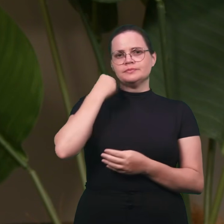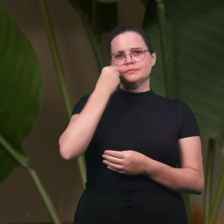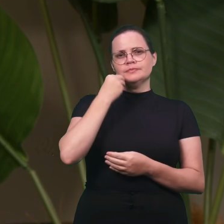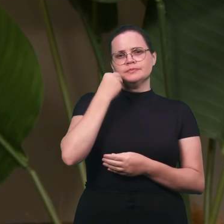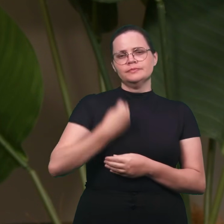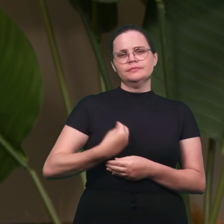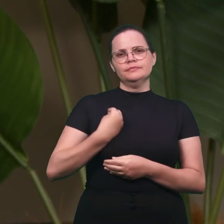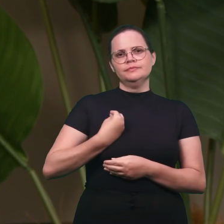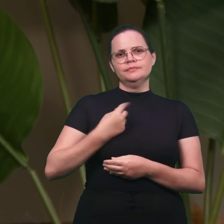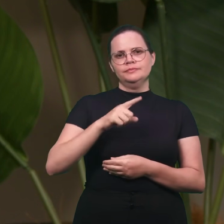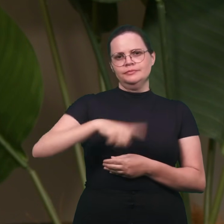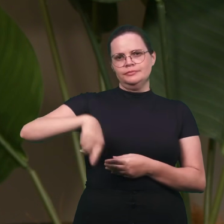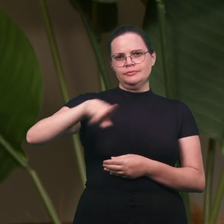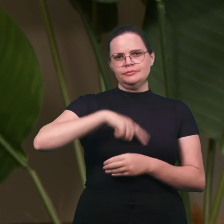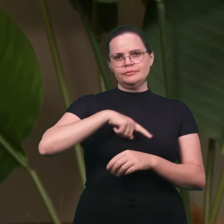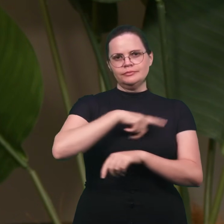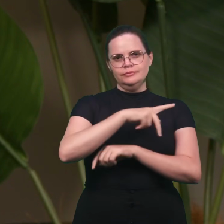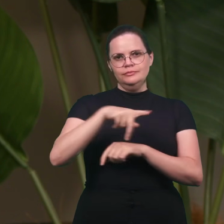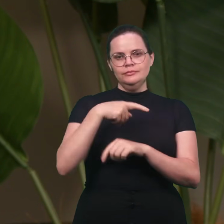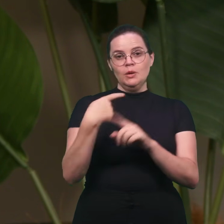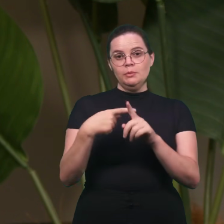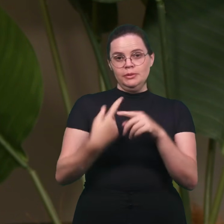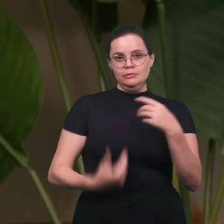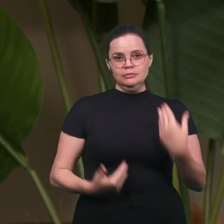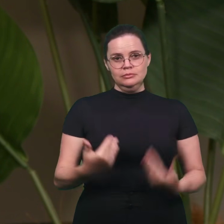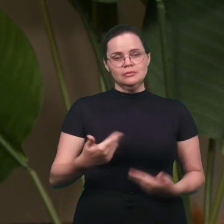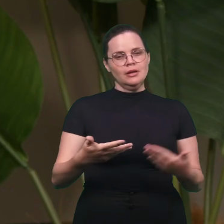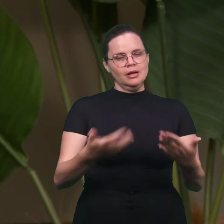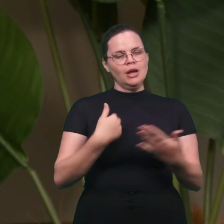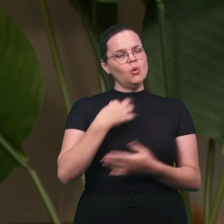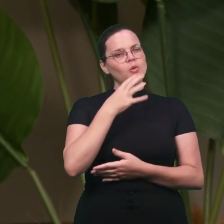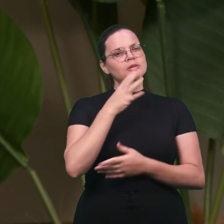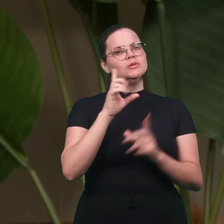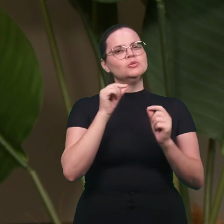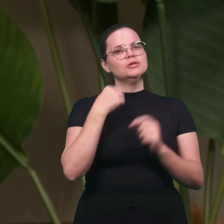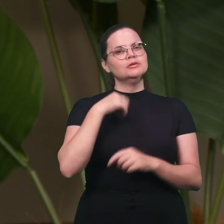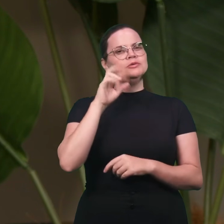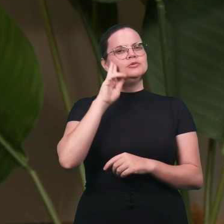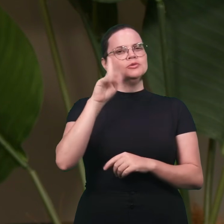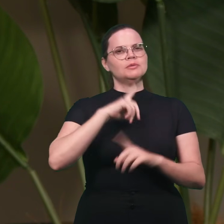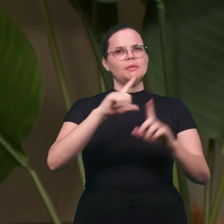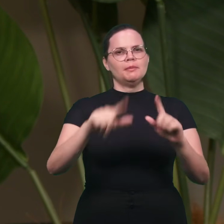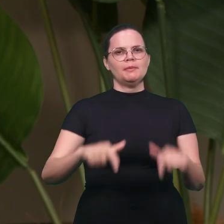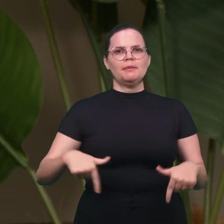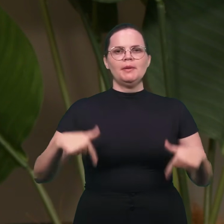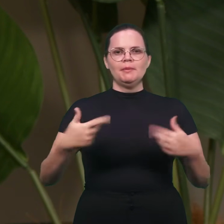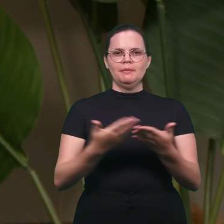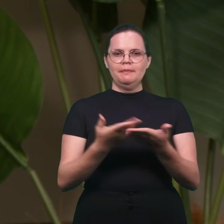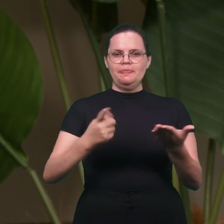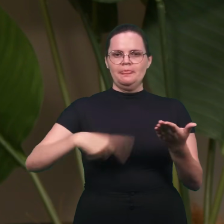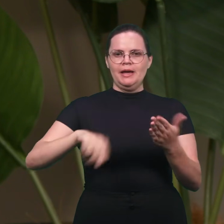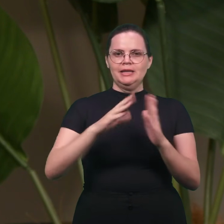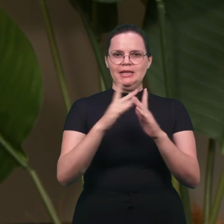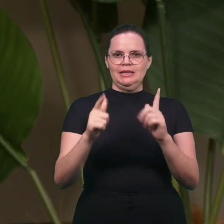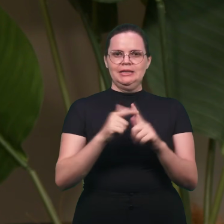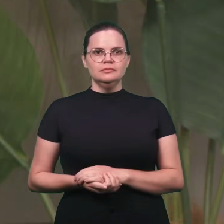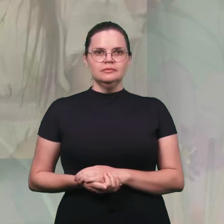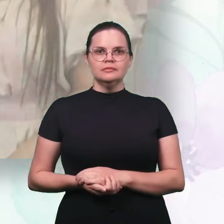aí no país. Os irmãos querem conhecer aquilo que o senhor tem realizado no meio dos irmãos aí na Igreja do